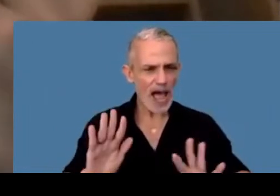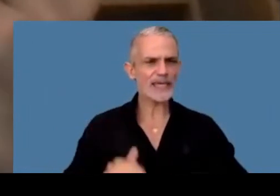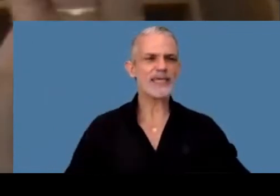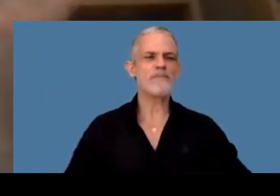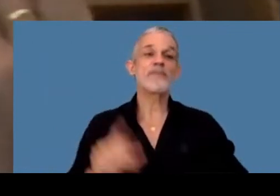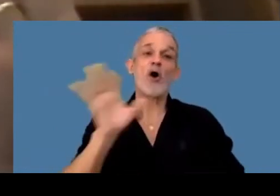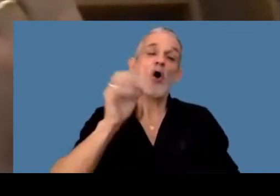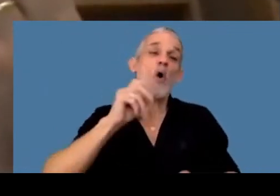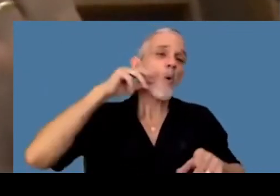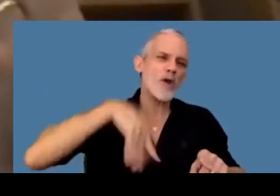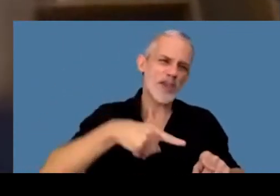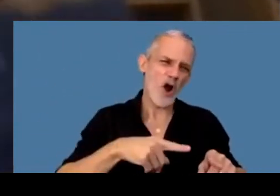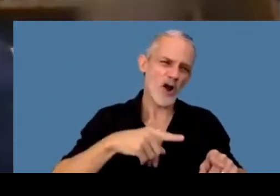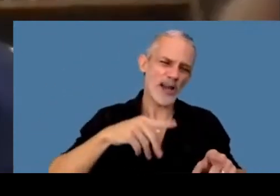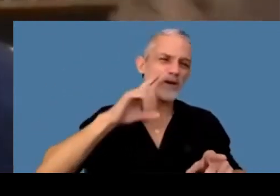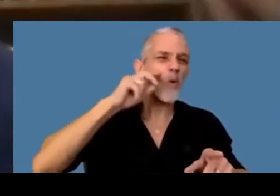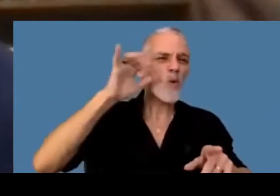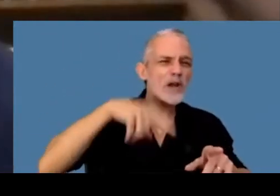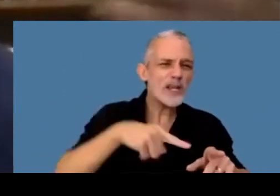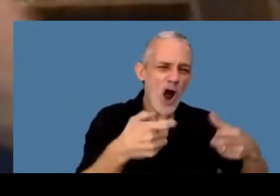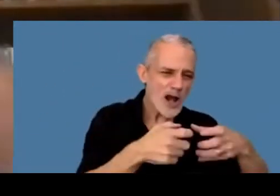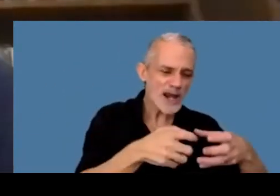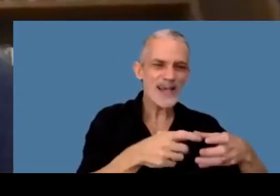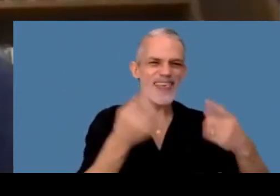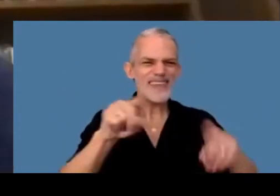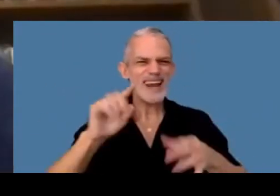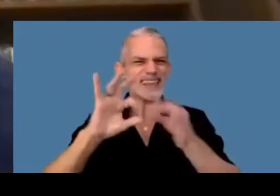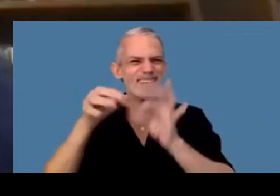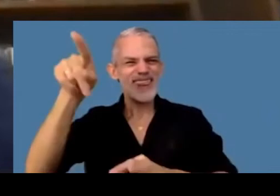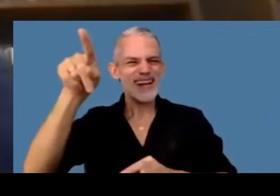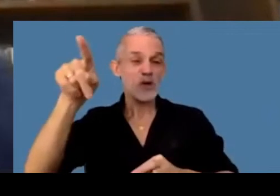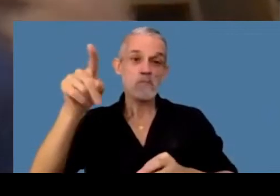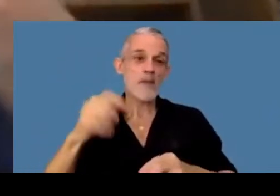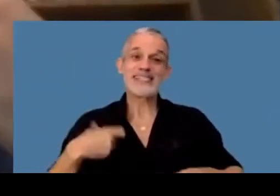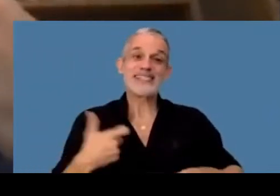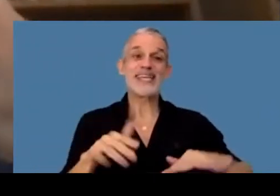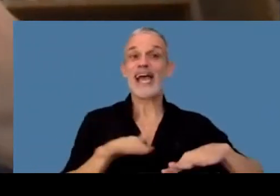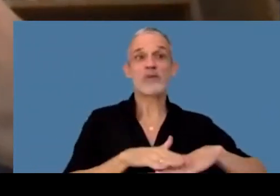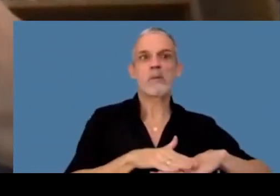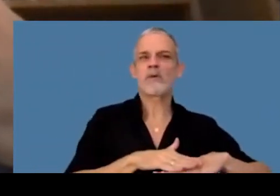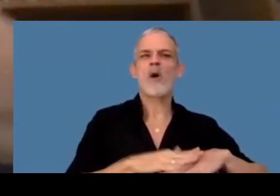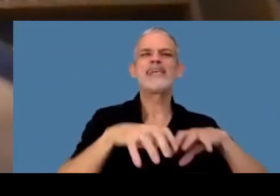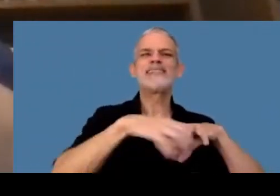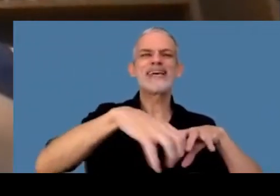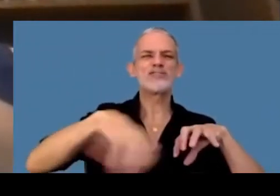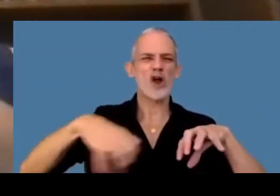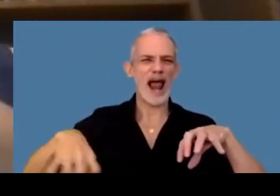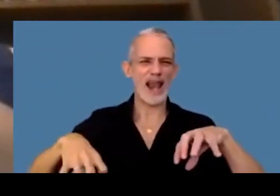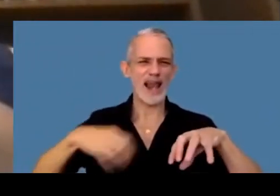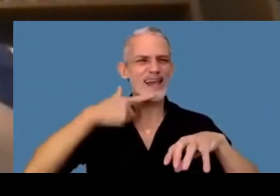Las uniones, a diferencia de las federaciones, no tienen sindicato de base, tienen seccionales. Las seccionales